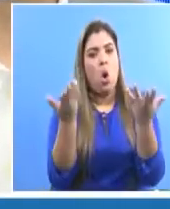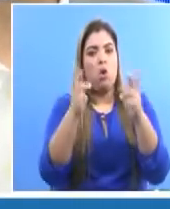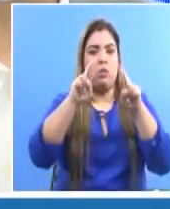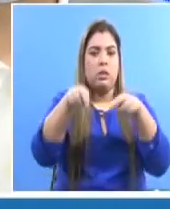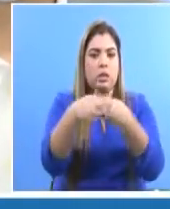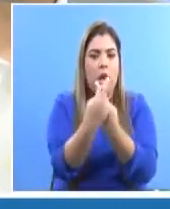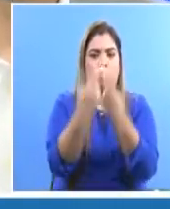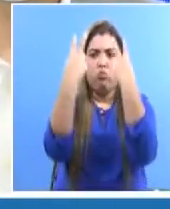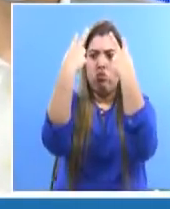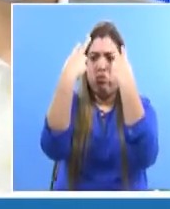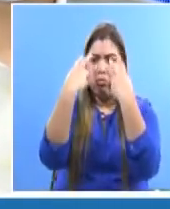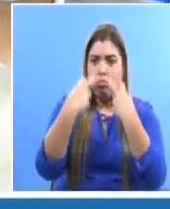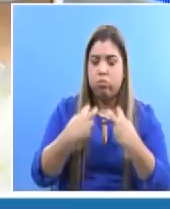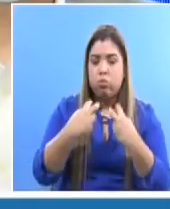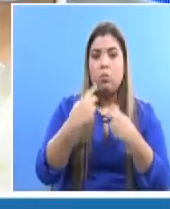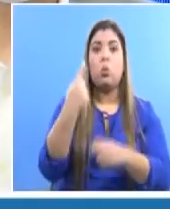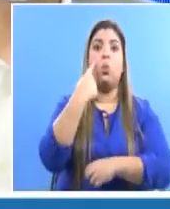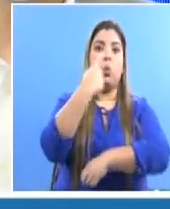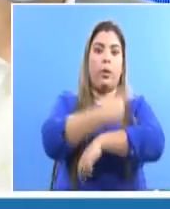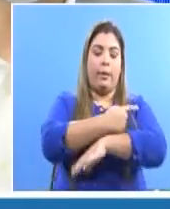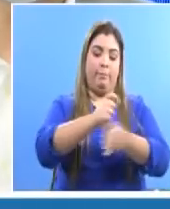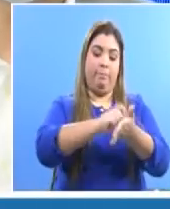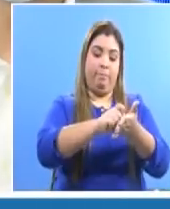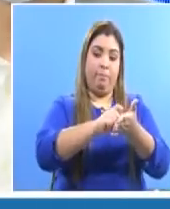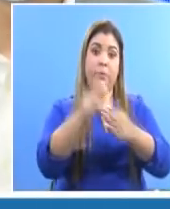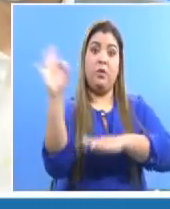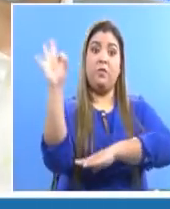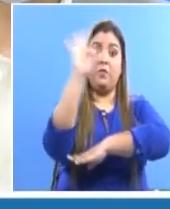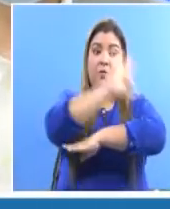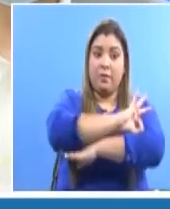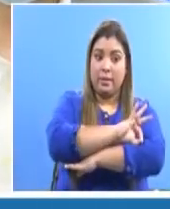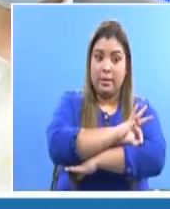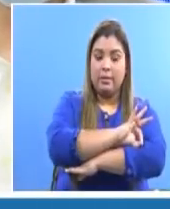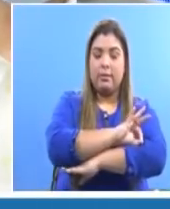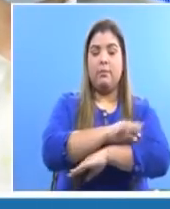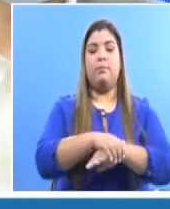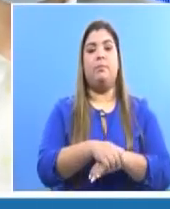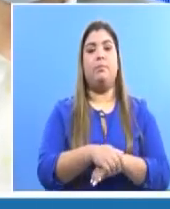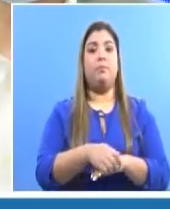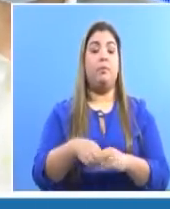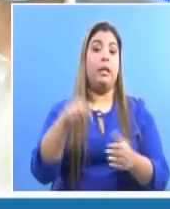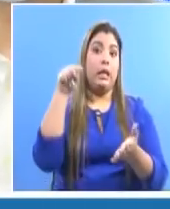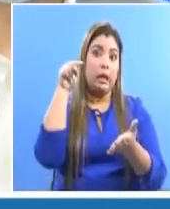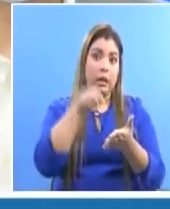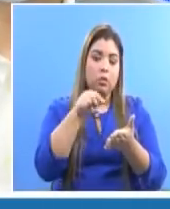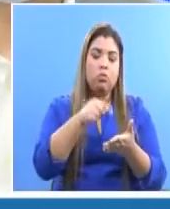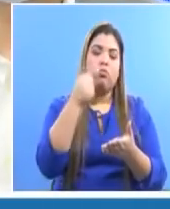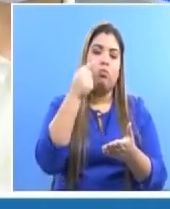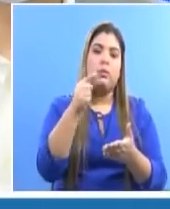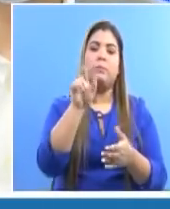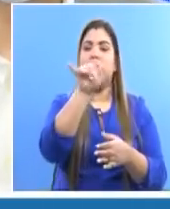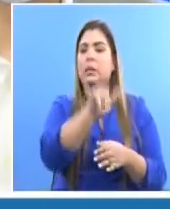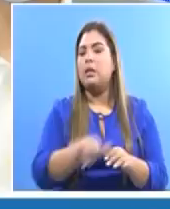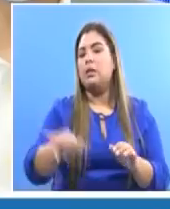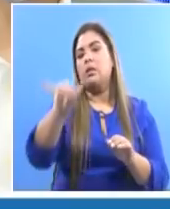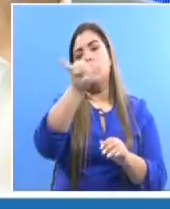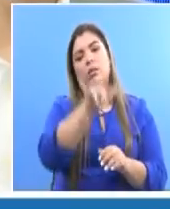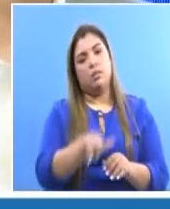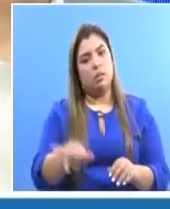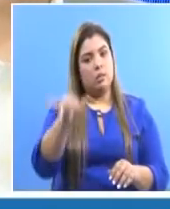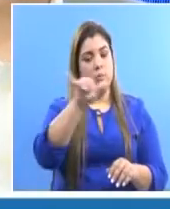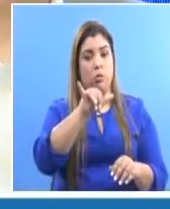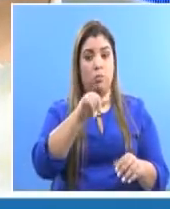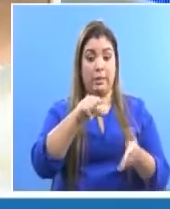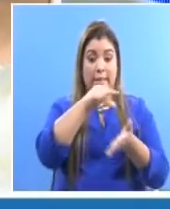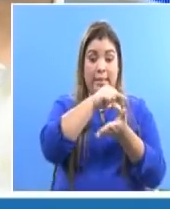ruedas de prensa, la fecha más cercana al contagio. Esto nos muestra también un poco el mismo patrón que hemos observado. A partir